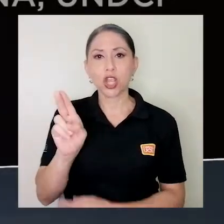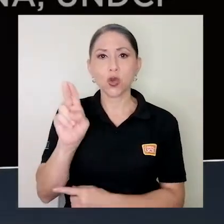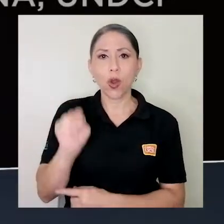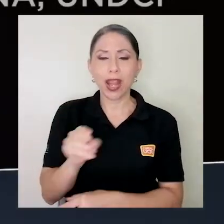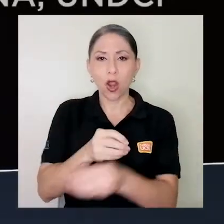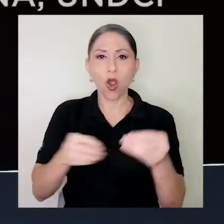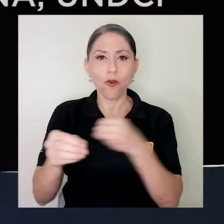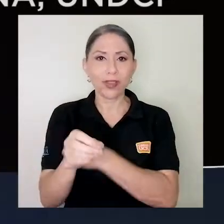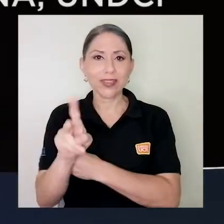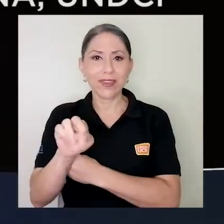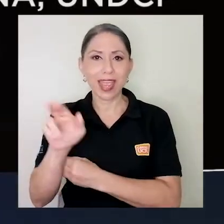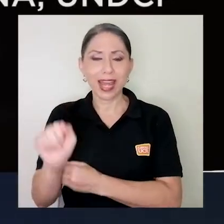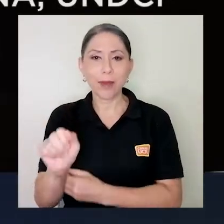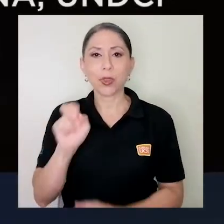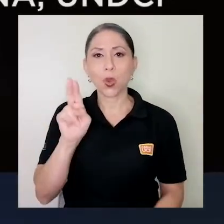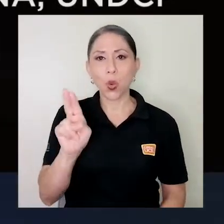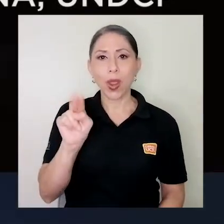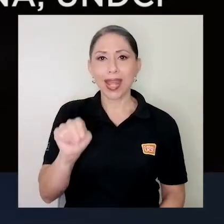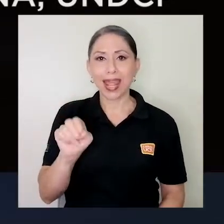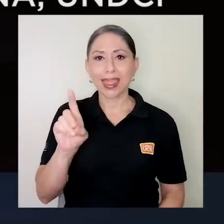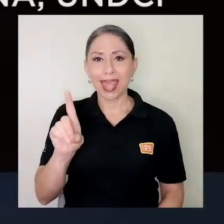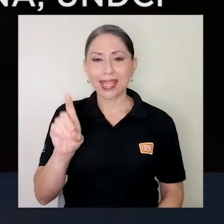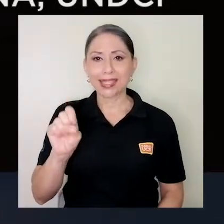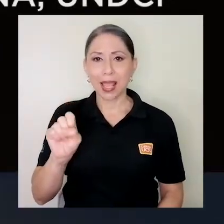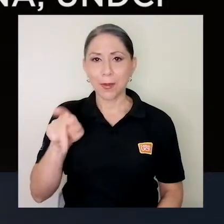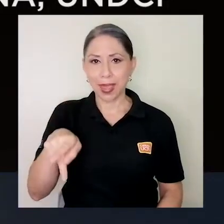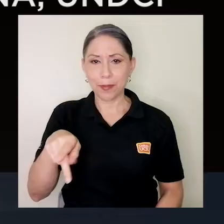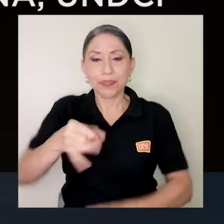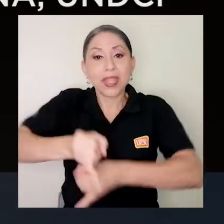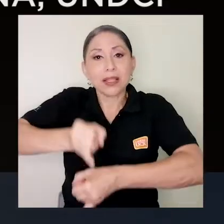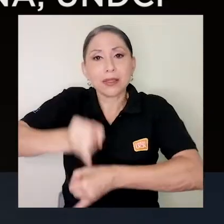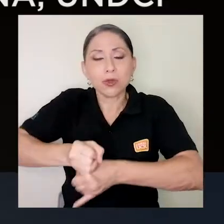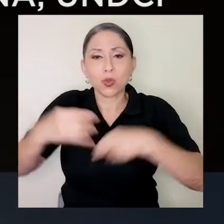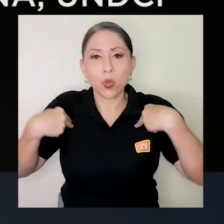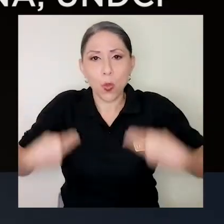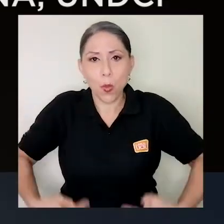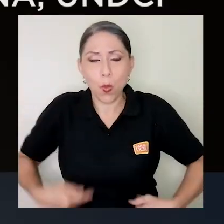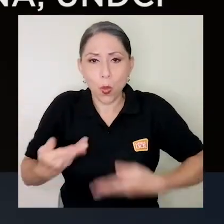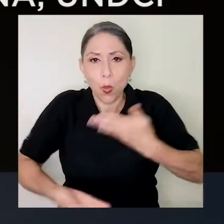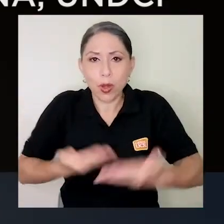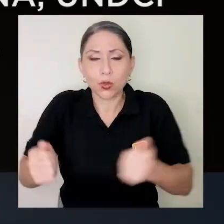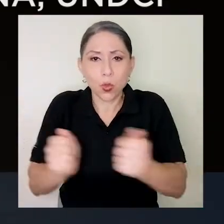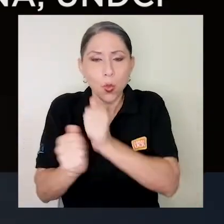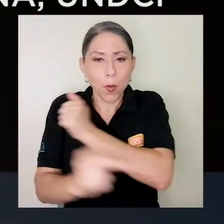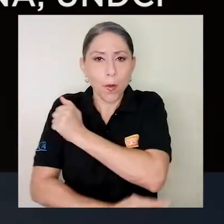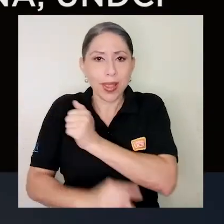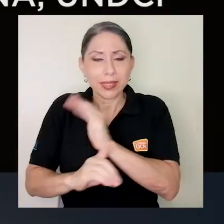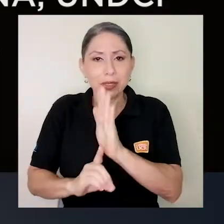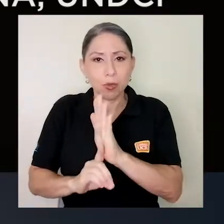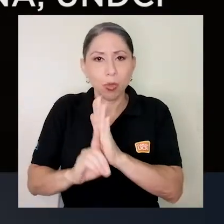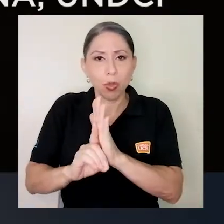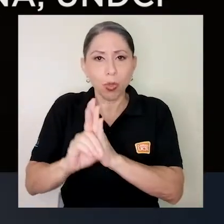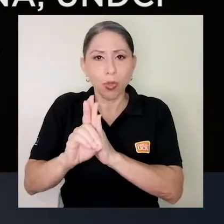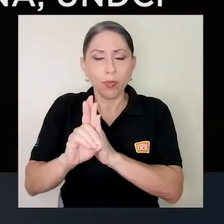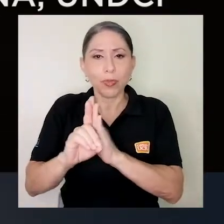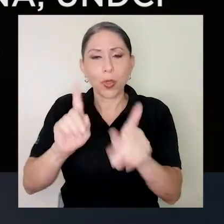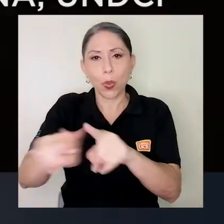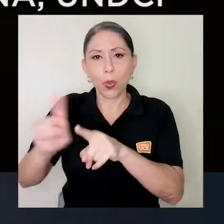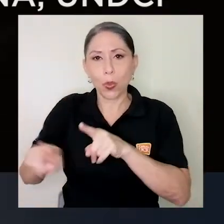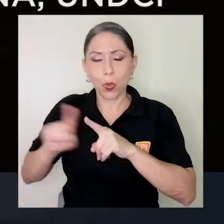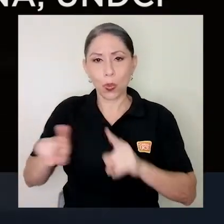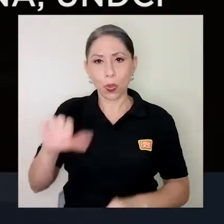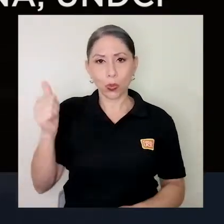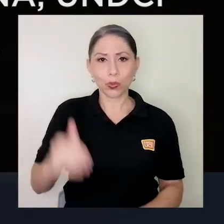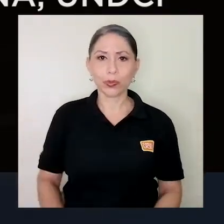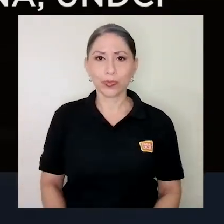Office, Viena, UNDCP, y el Instituto Humanista para la Cooperación con los Países en Desarrollo,